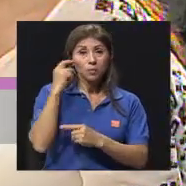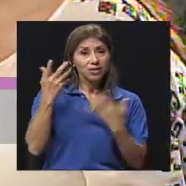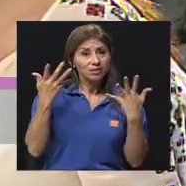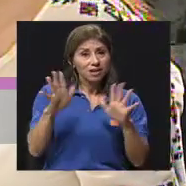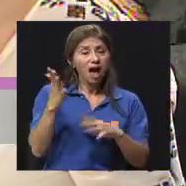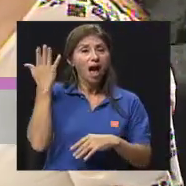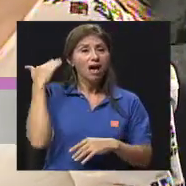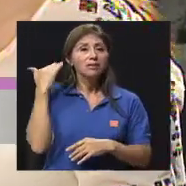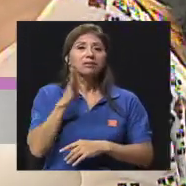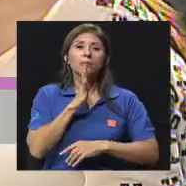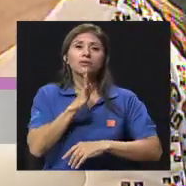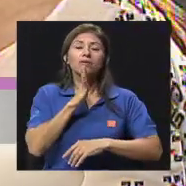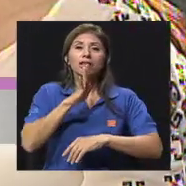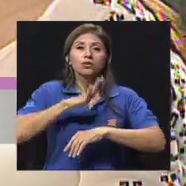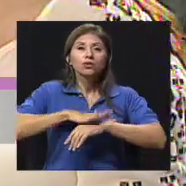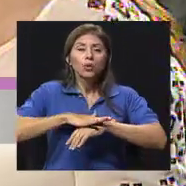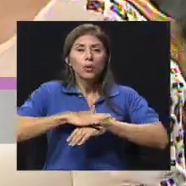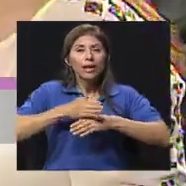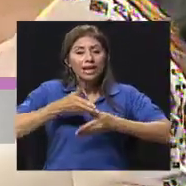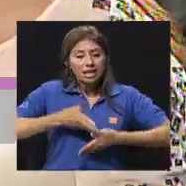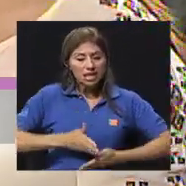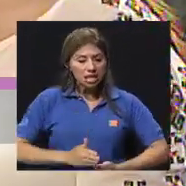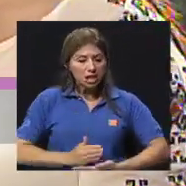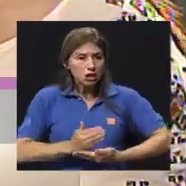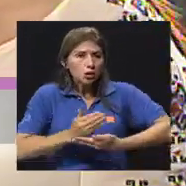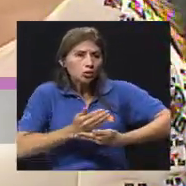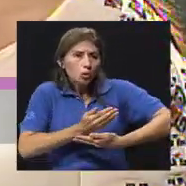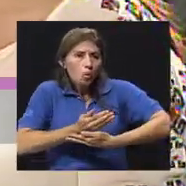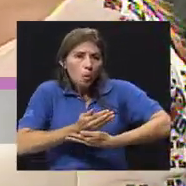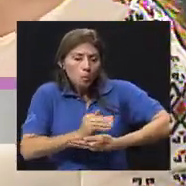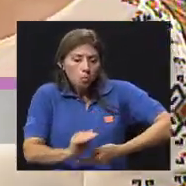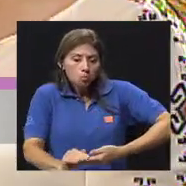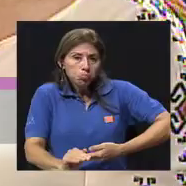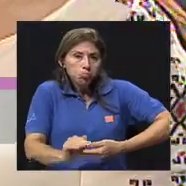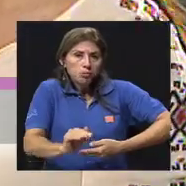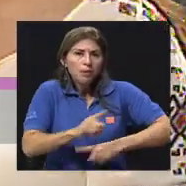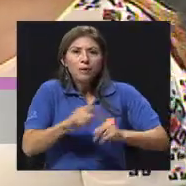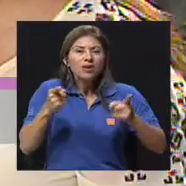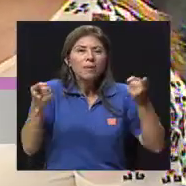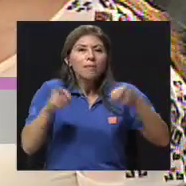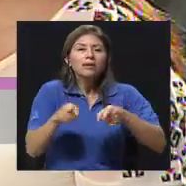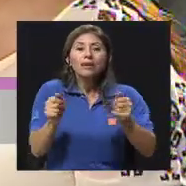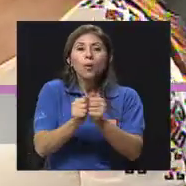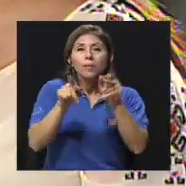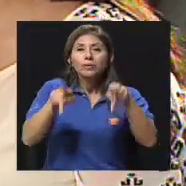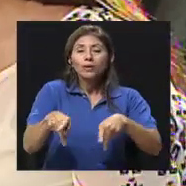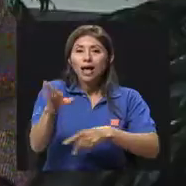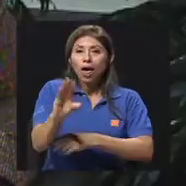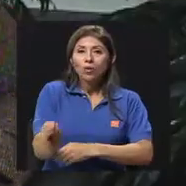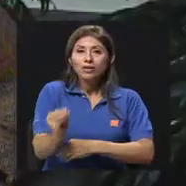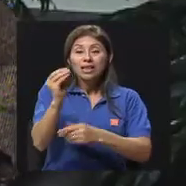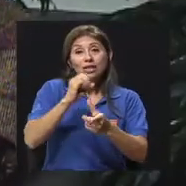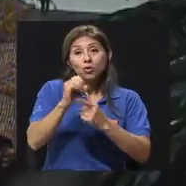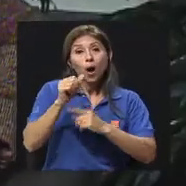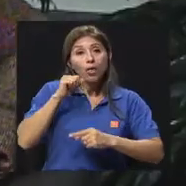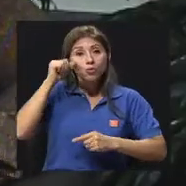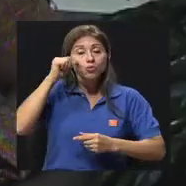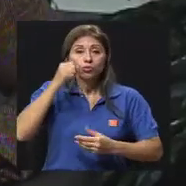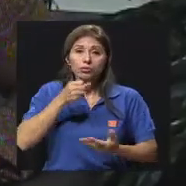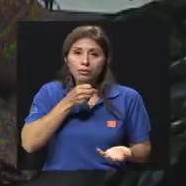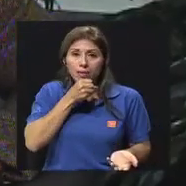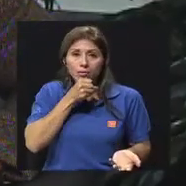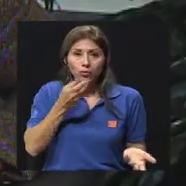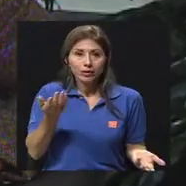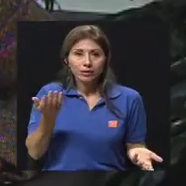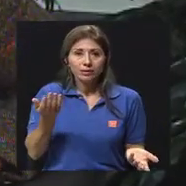0 meses o ya añitos, pero ¿qué pasa con los adolescentes? Porque ahí es como que la cosa cambia y con los adultos mayores. Exacto. También. Con los niños, con los